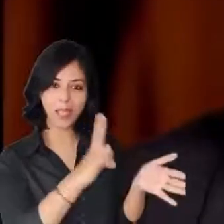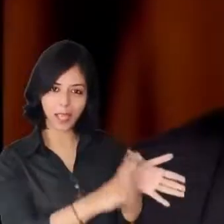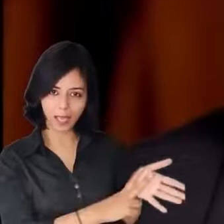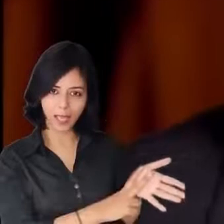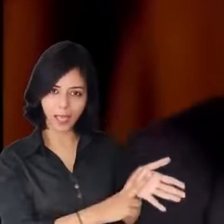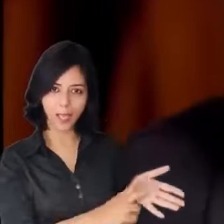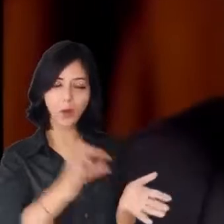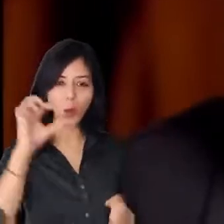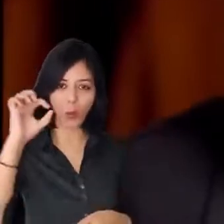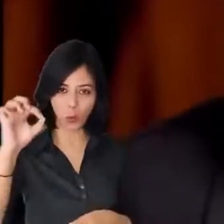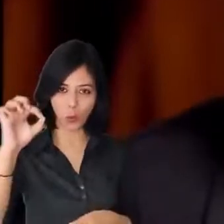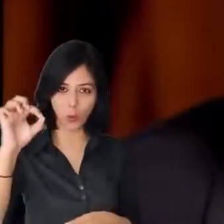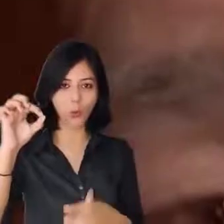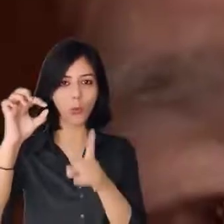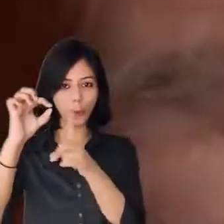Le cubrió la nariz y la boca.